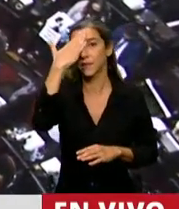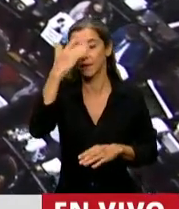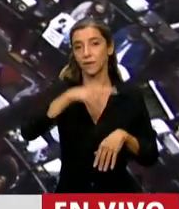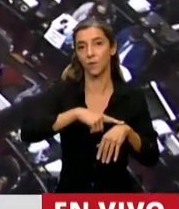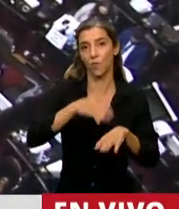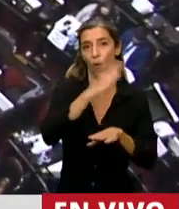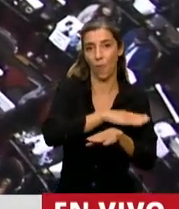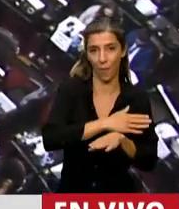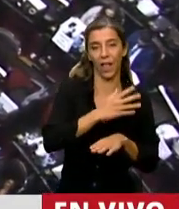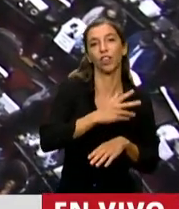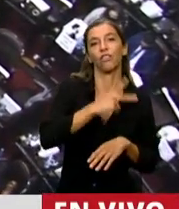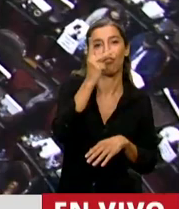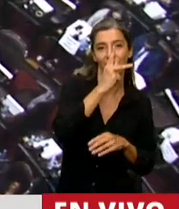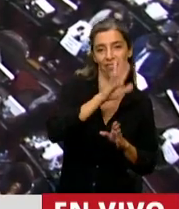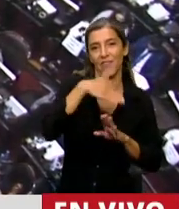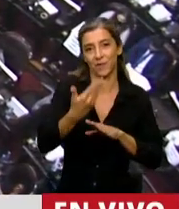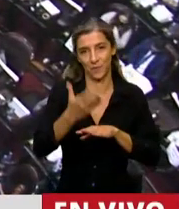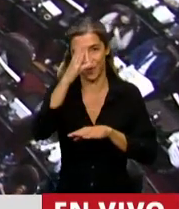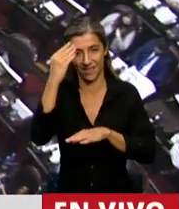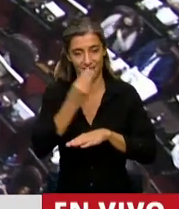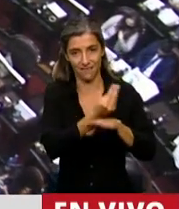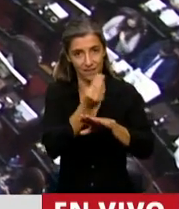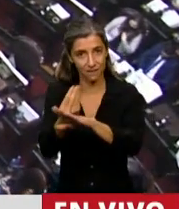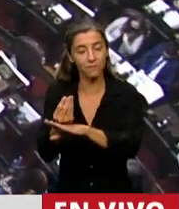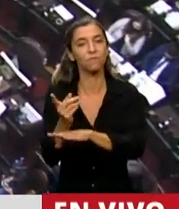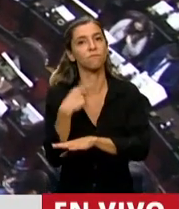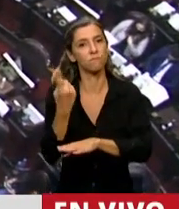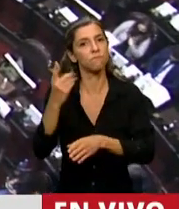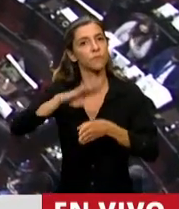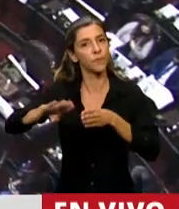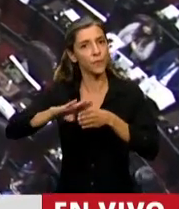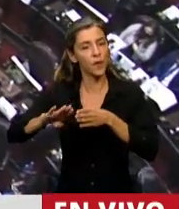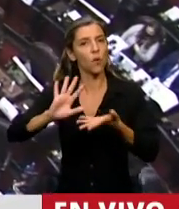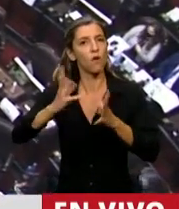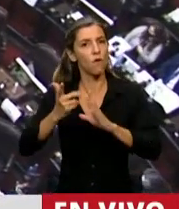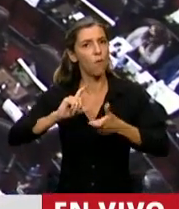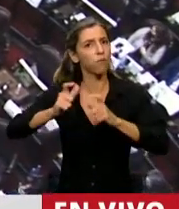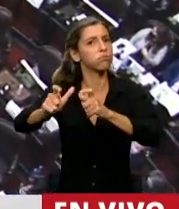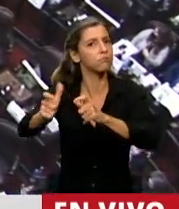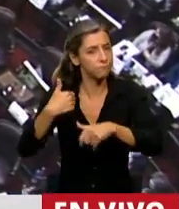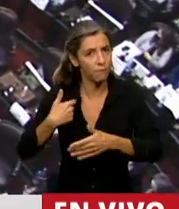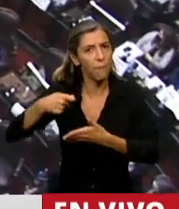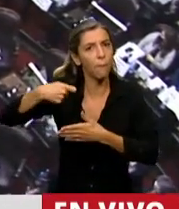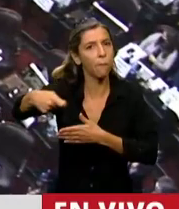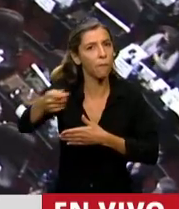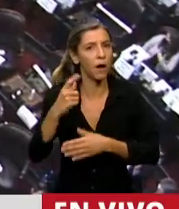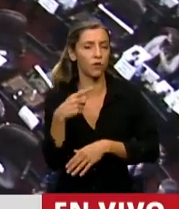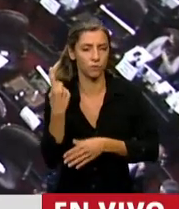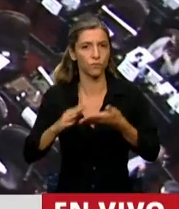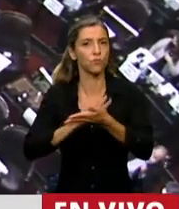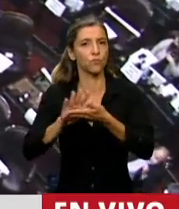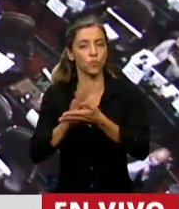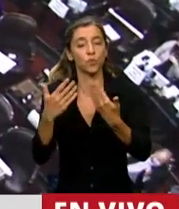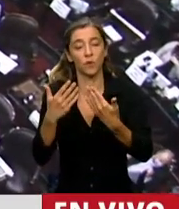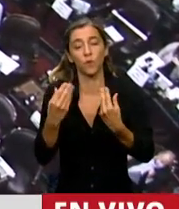y de Cristina Fernández después, se había alcanzado una reestructuración exitosísima que vino a saldar el desastre de la